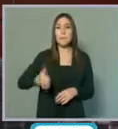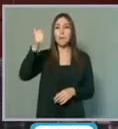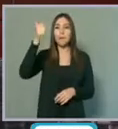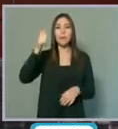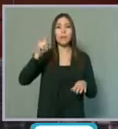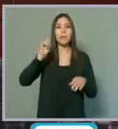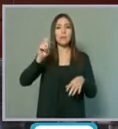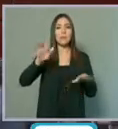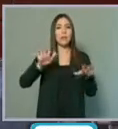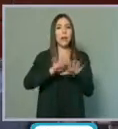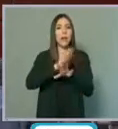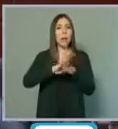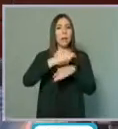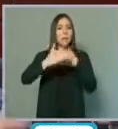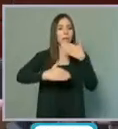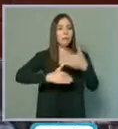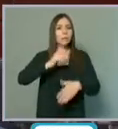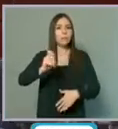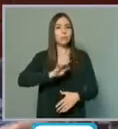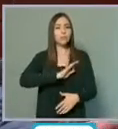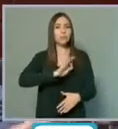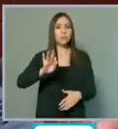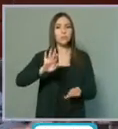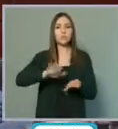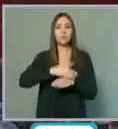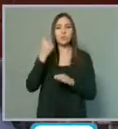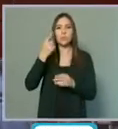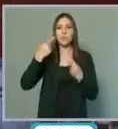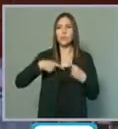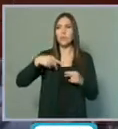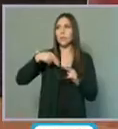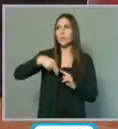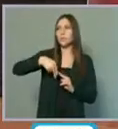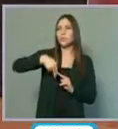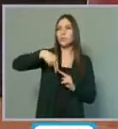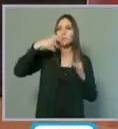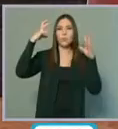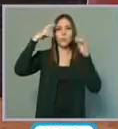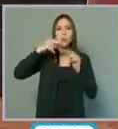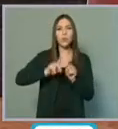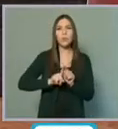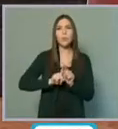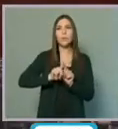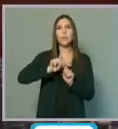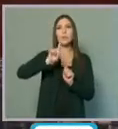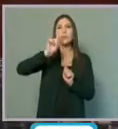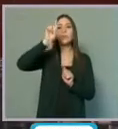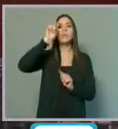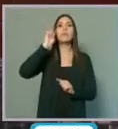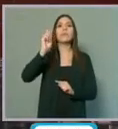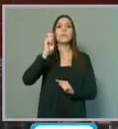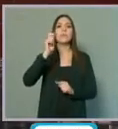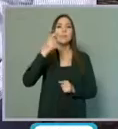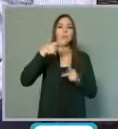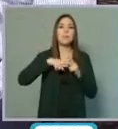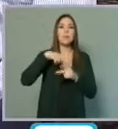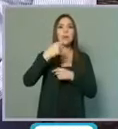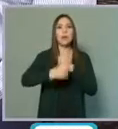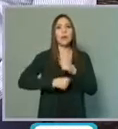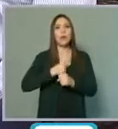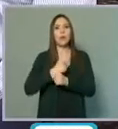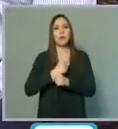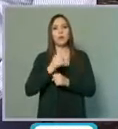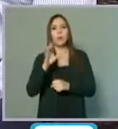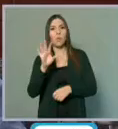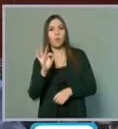avances que permitieron la posibilidad de la astronáutica, o sea, que existieran astronautas, pues datan de los años 40 y 50.